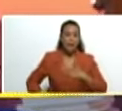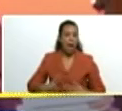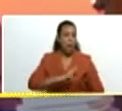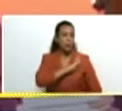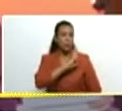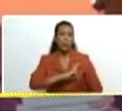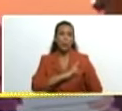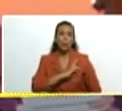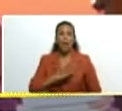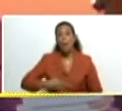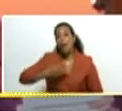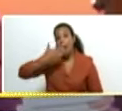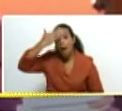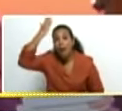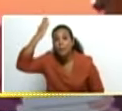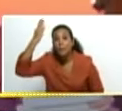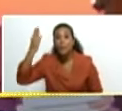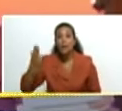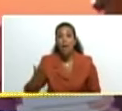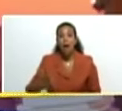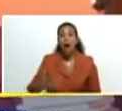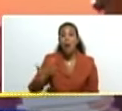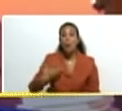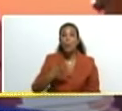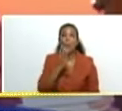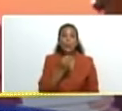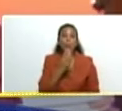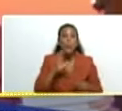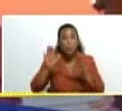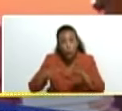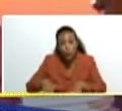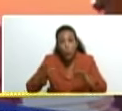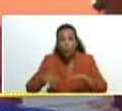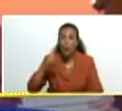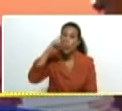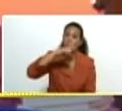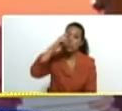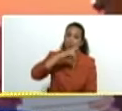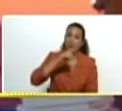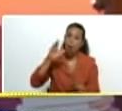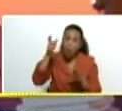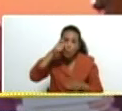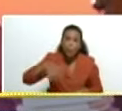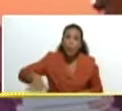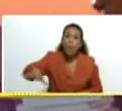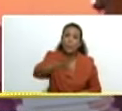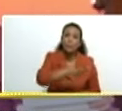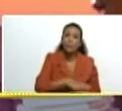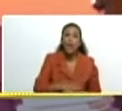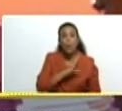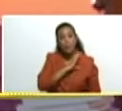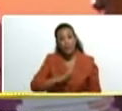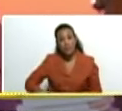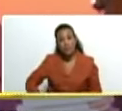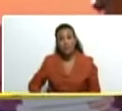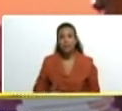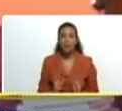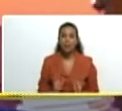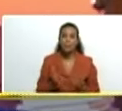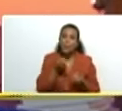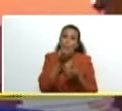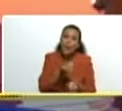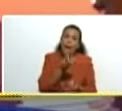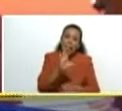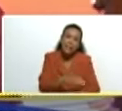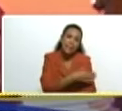a los pueblos árabes, a los pueblos musulmanes, al pueblo judío y a los pueblos cristianos. Vamos a